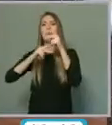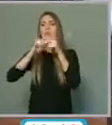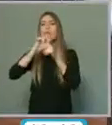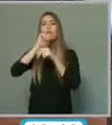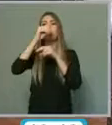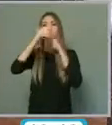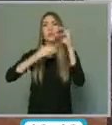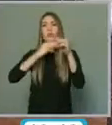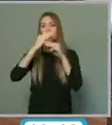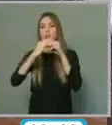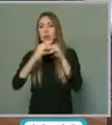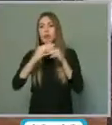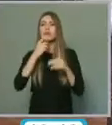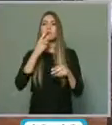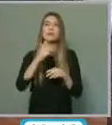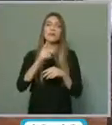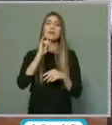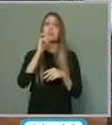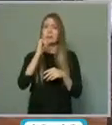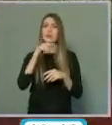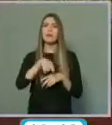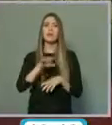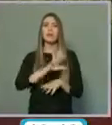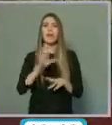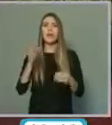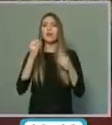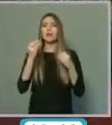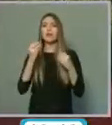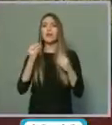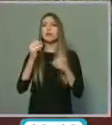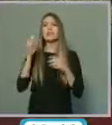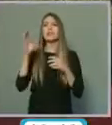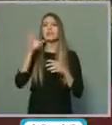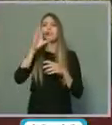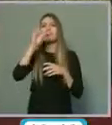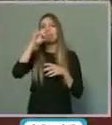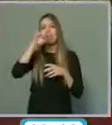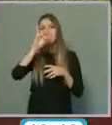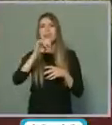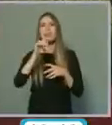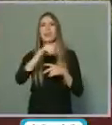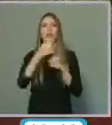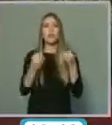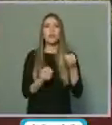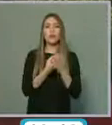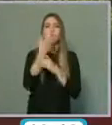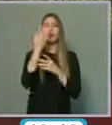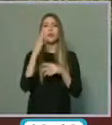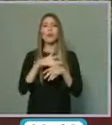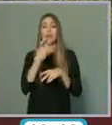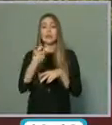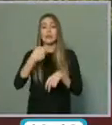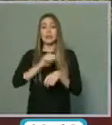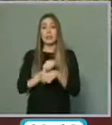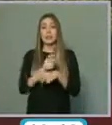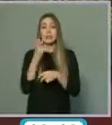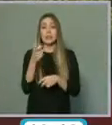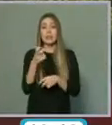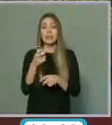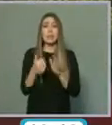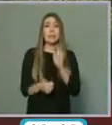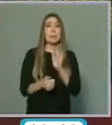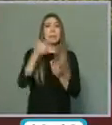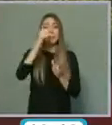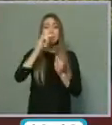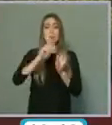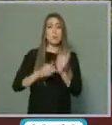sin duda un gran hecho en la ciencia y en la carrera espacial de la humanidad, porque esta semana justo lo que tenemos es el lanzamiento por primera